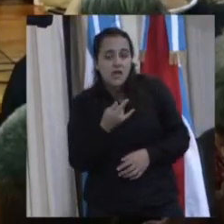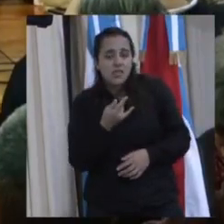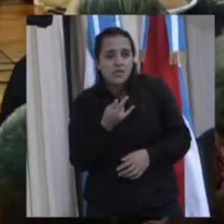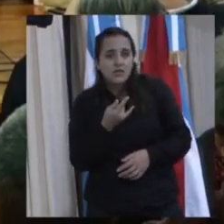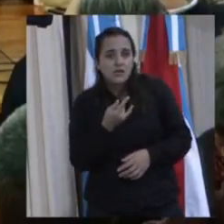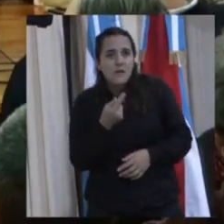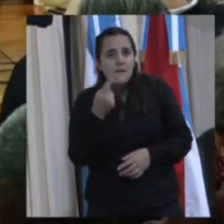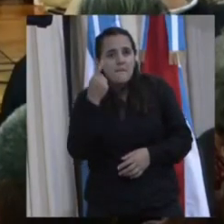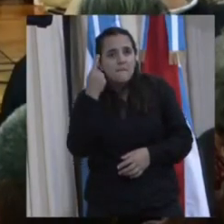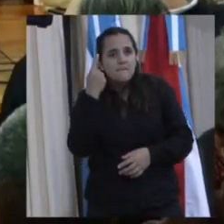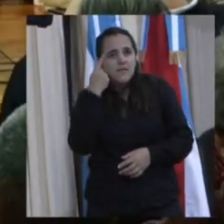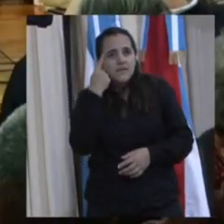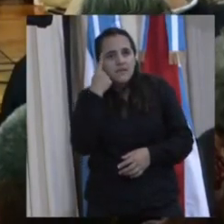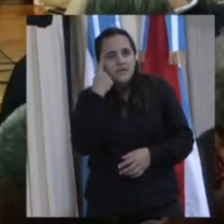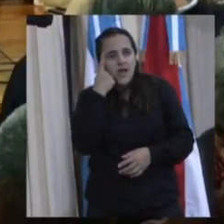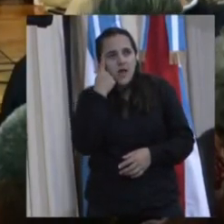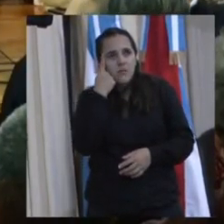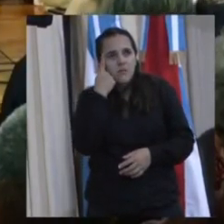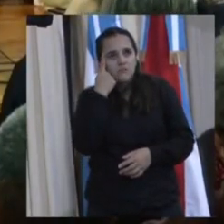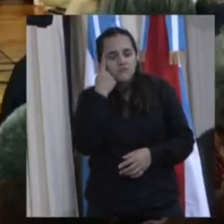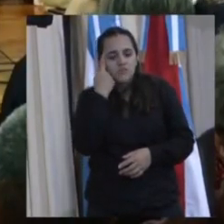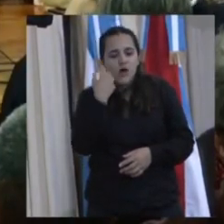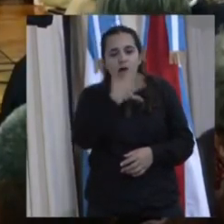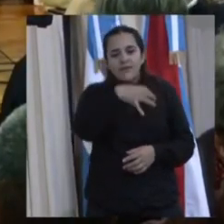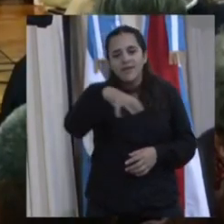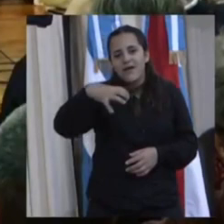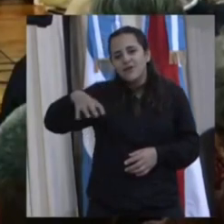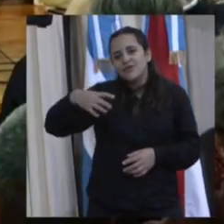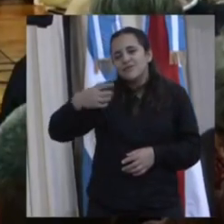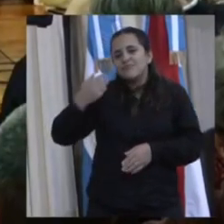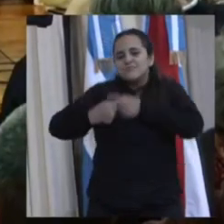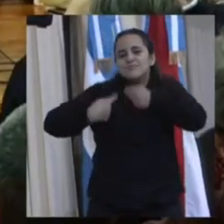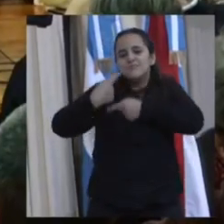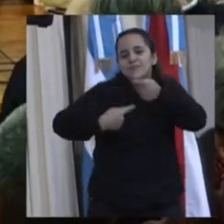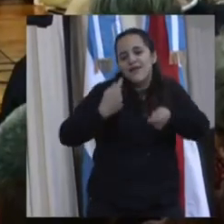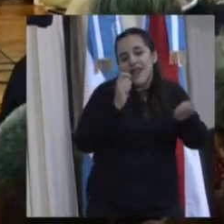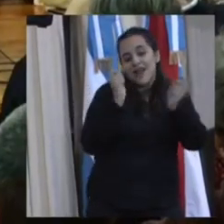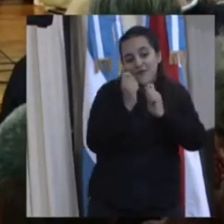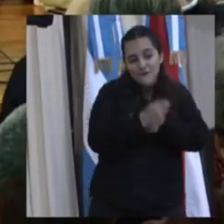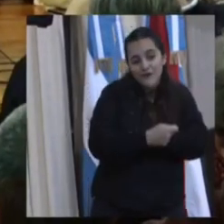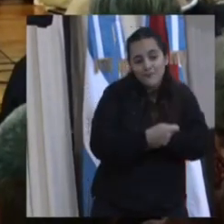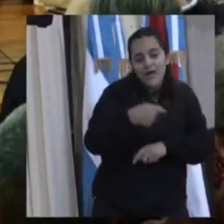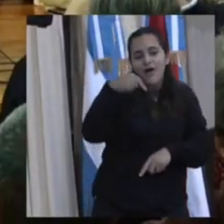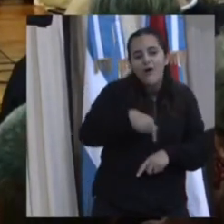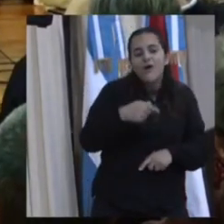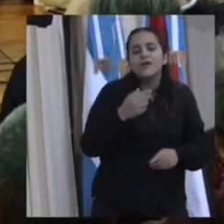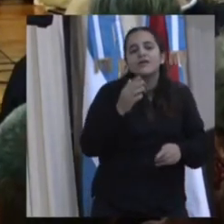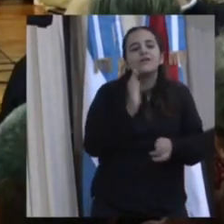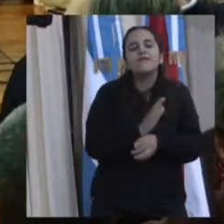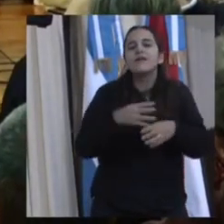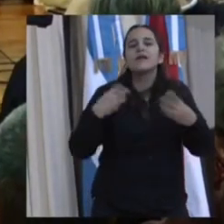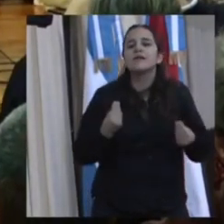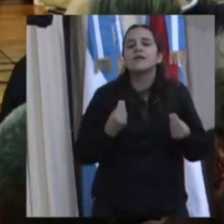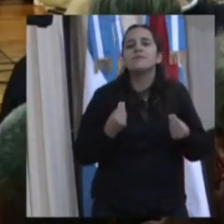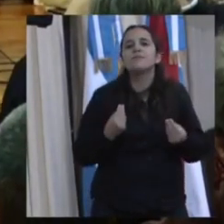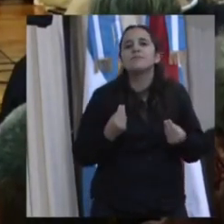que pensamos que eran los ámbitos en el que se desarrolló la reforma, hoy representarían alrededor